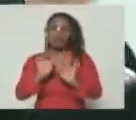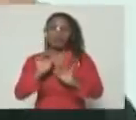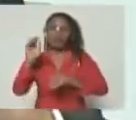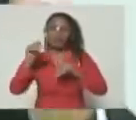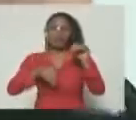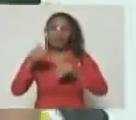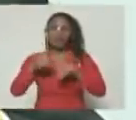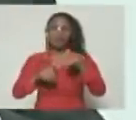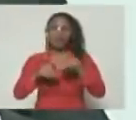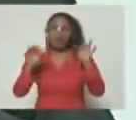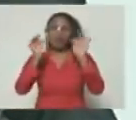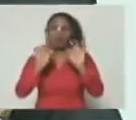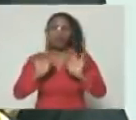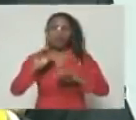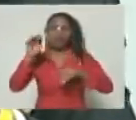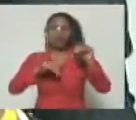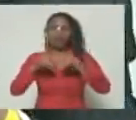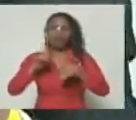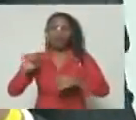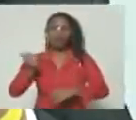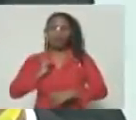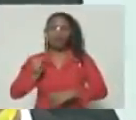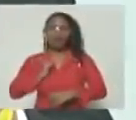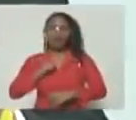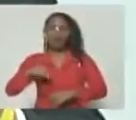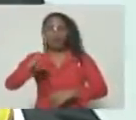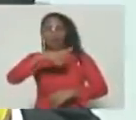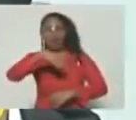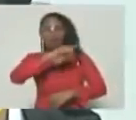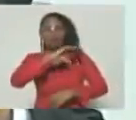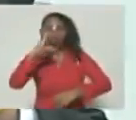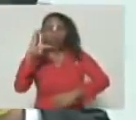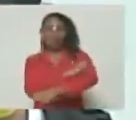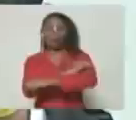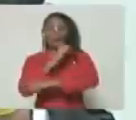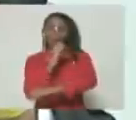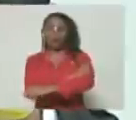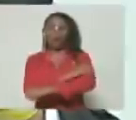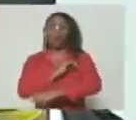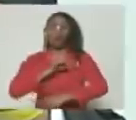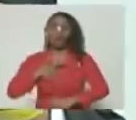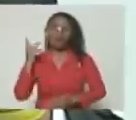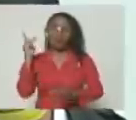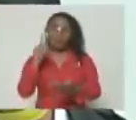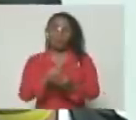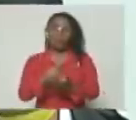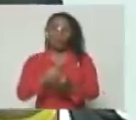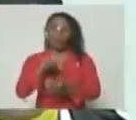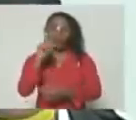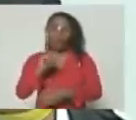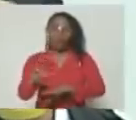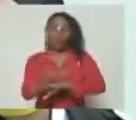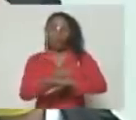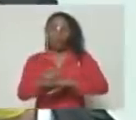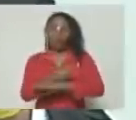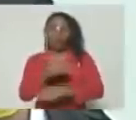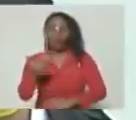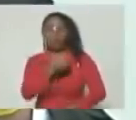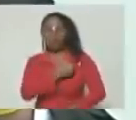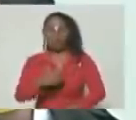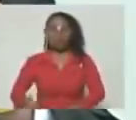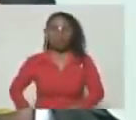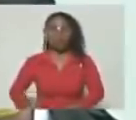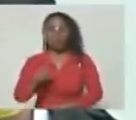Y por la vía del voto, cualquiera de estos partidos de la oposición puede llegar también al gobierno, a la presidencia de la